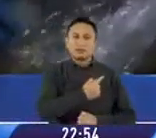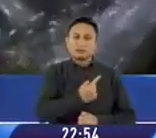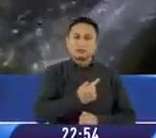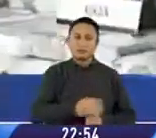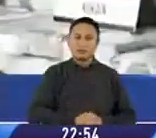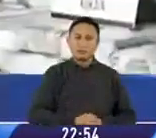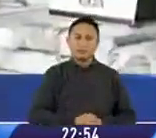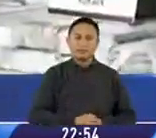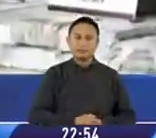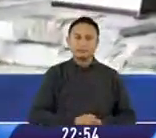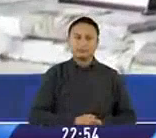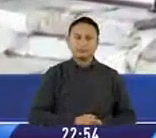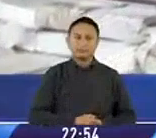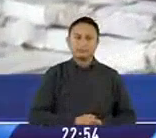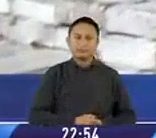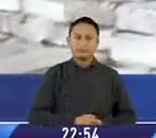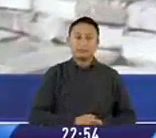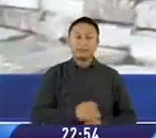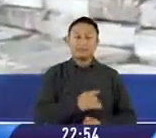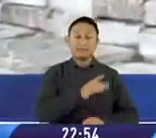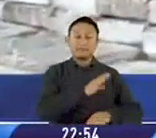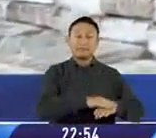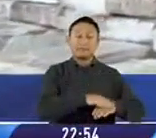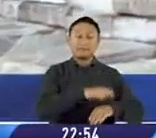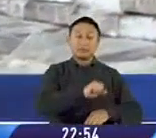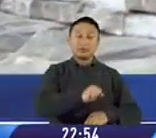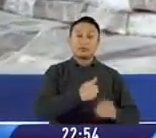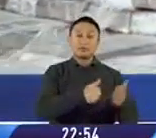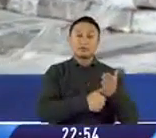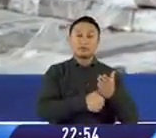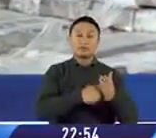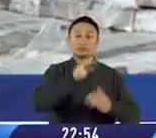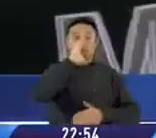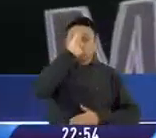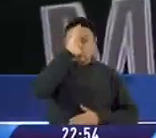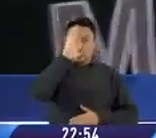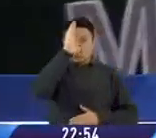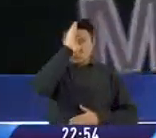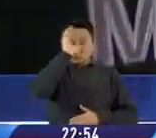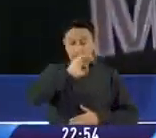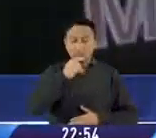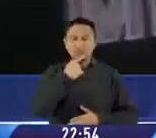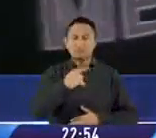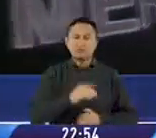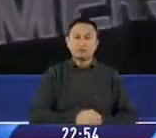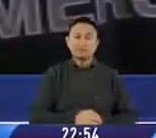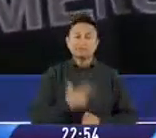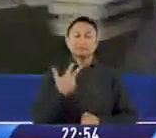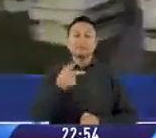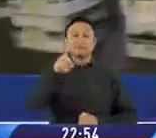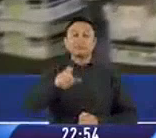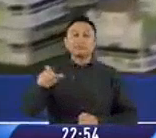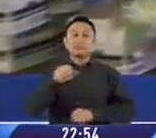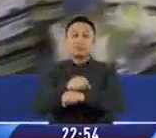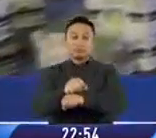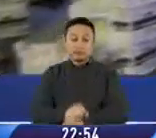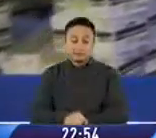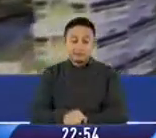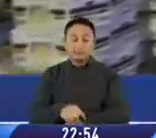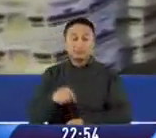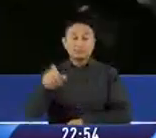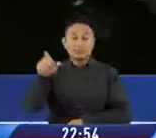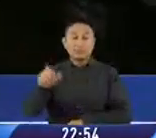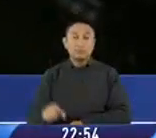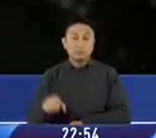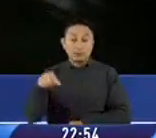cargamento. Producto del hallazgo, el Ministerio del Interior de Turquía señaló que hay 3 detenidos. Uno de ellos sería la